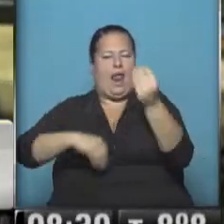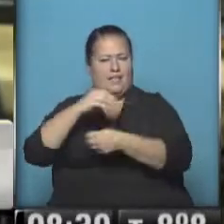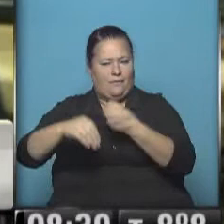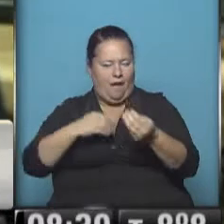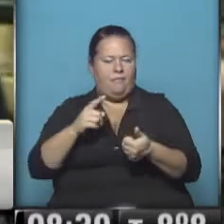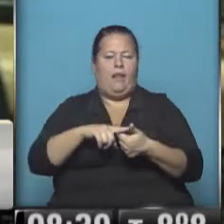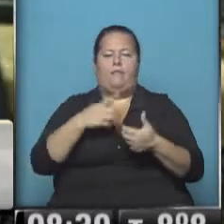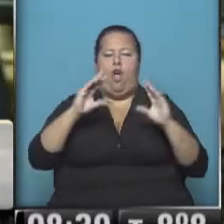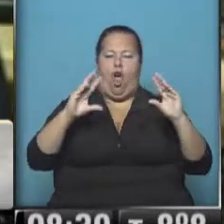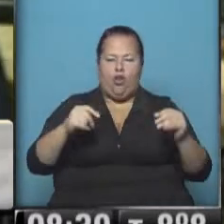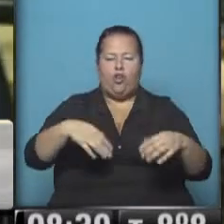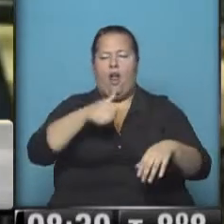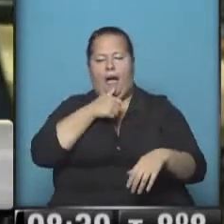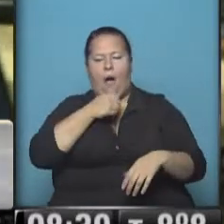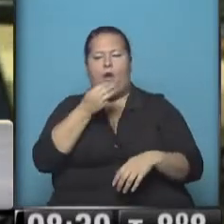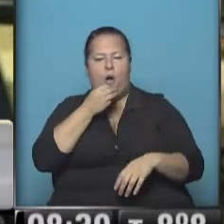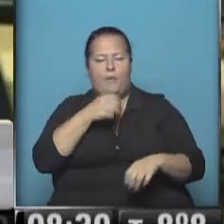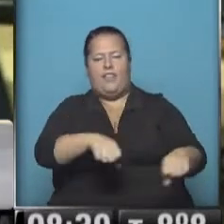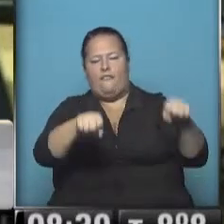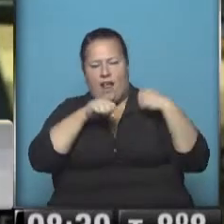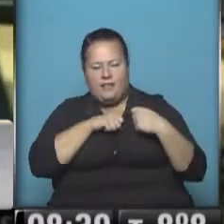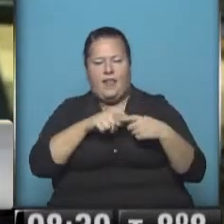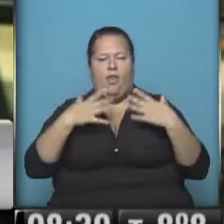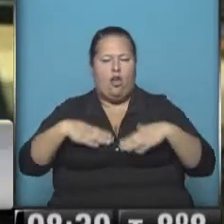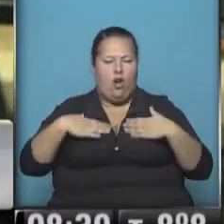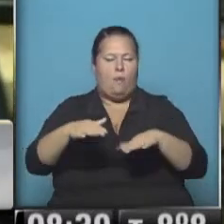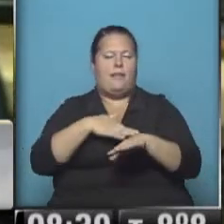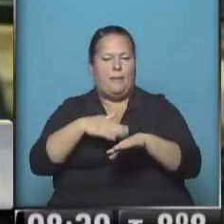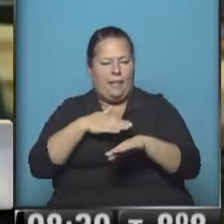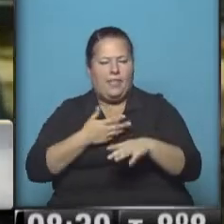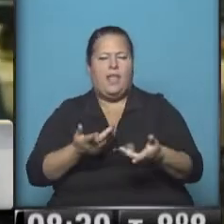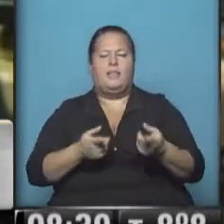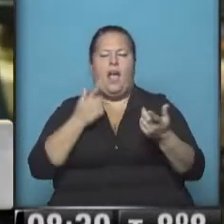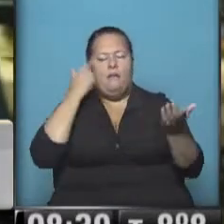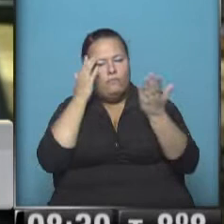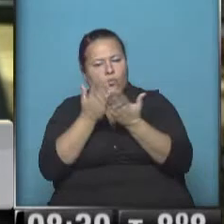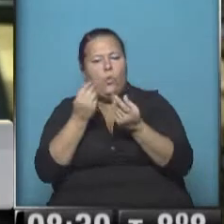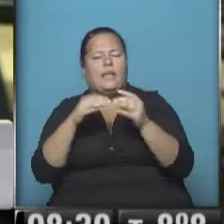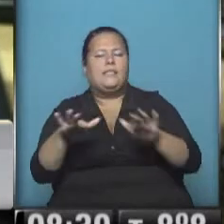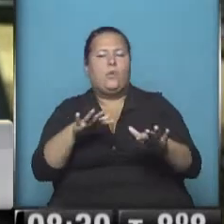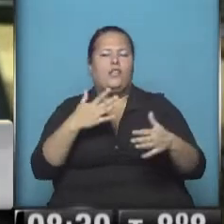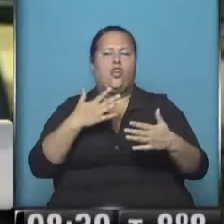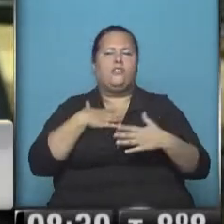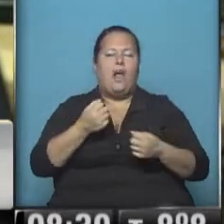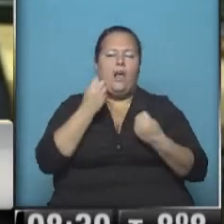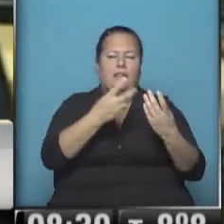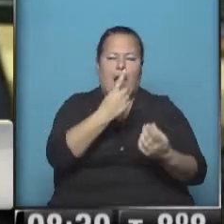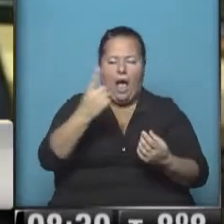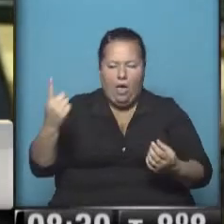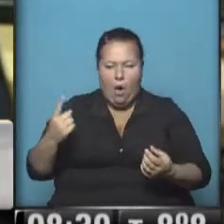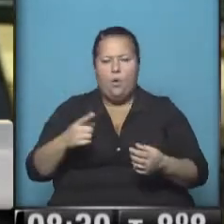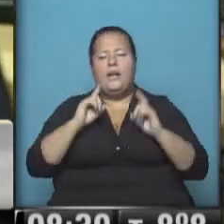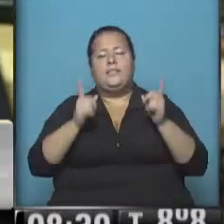como colchones, aguas, alimentos, frazadas, ropa, zapatillas, evaluar también la situación sanitaria de cada familia